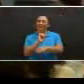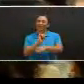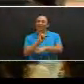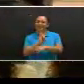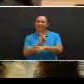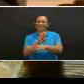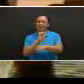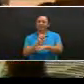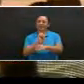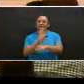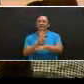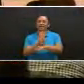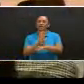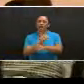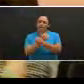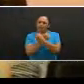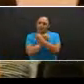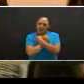que amen la palabra.